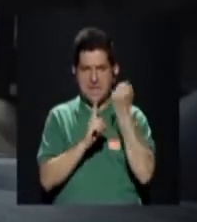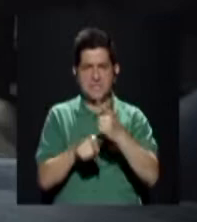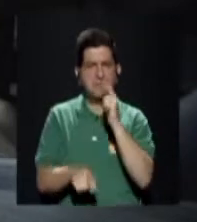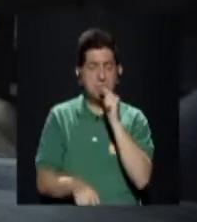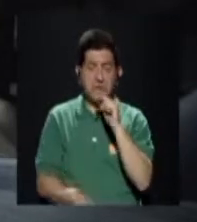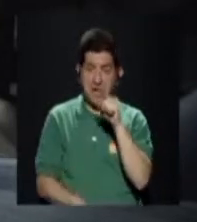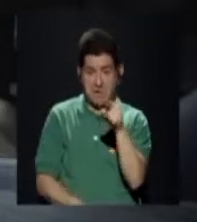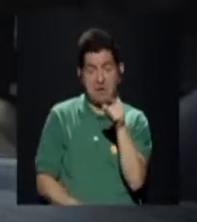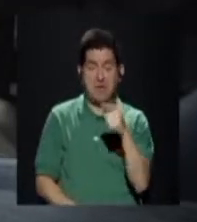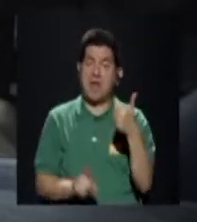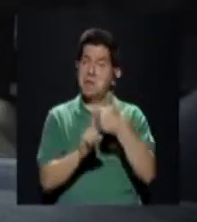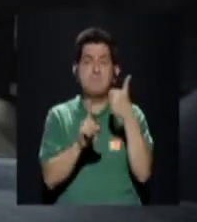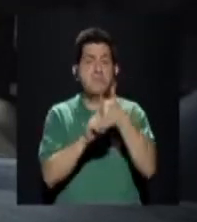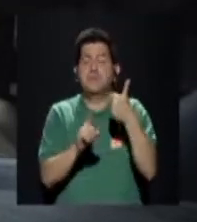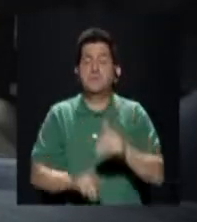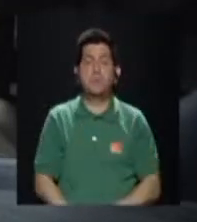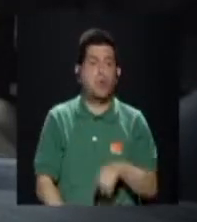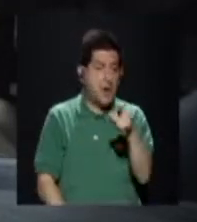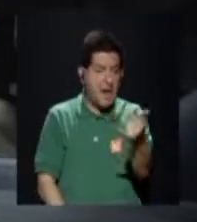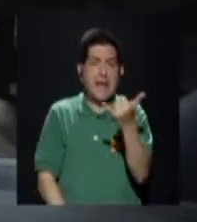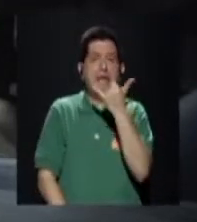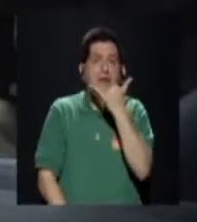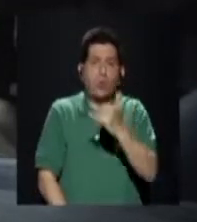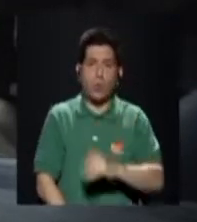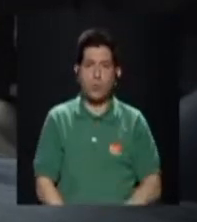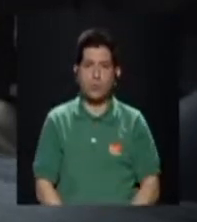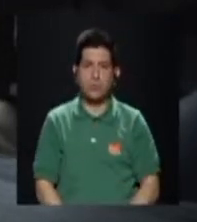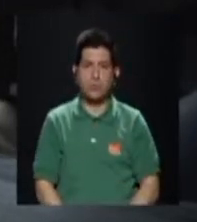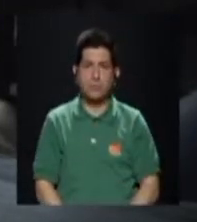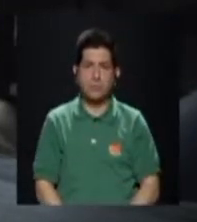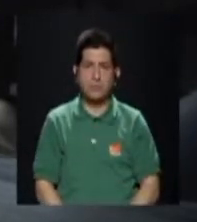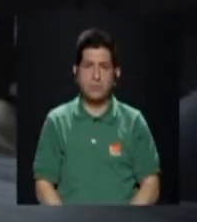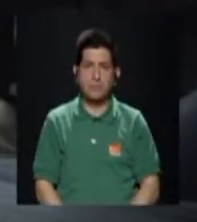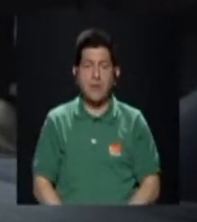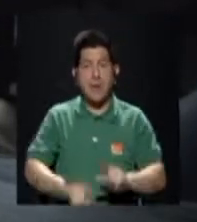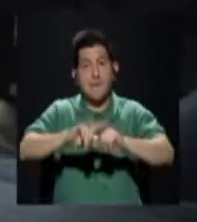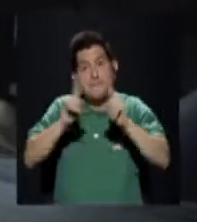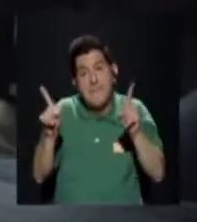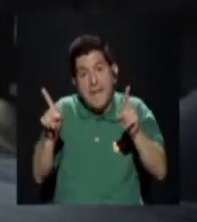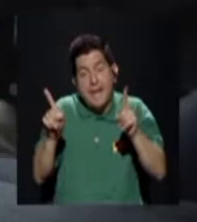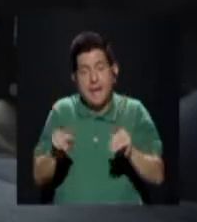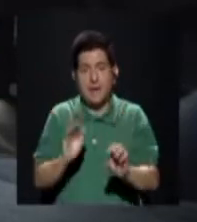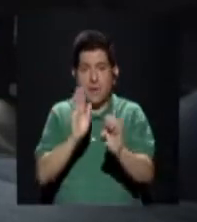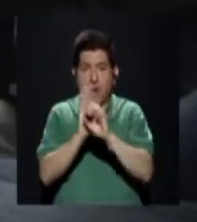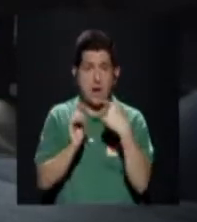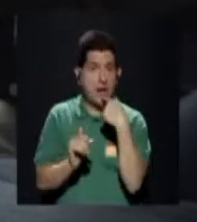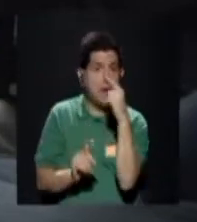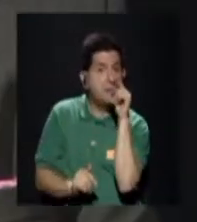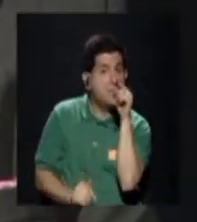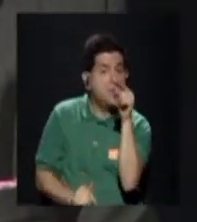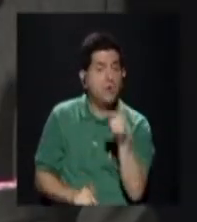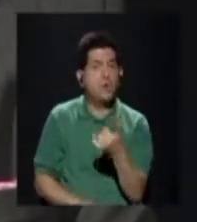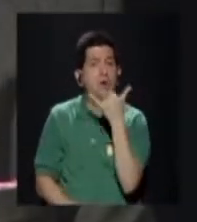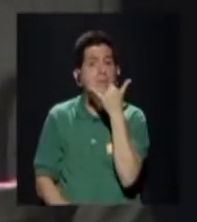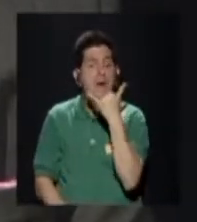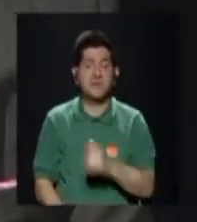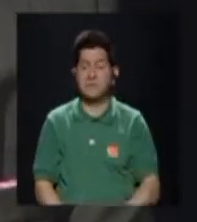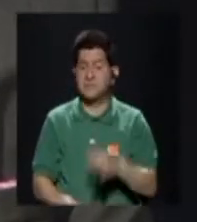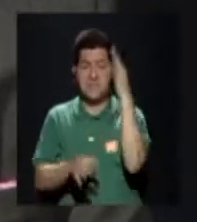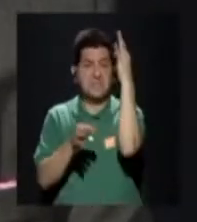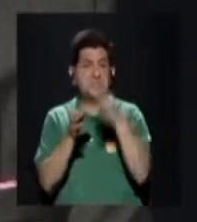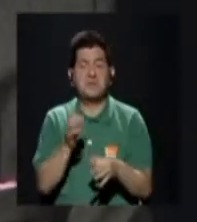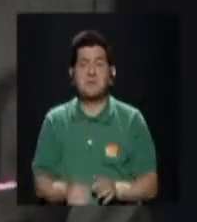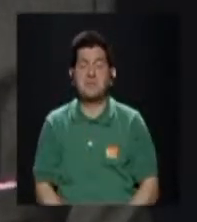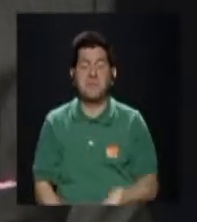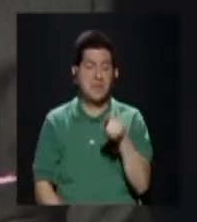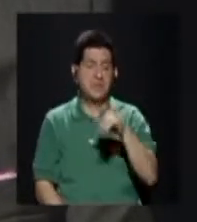Felipe. Don Felipe. Sí. Cometió un error. Don Felipe. En cambio, en el ejemplo suyo, ¿qué pasa? Sencillamente eso viene a